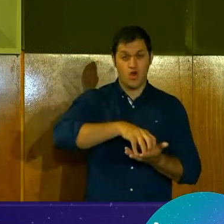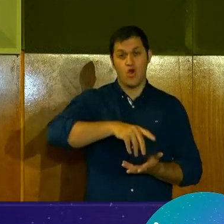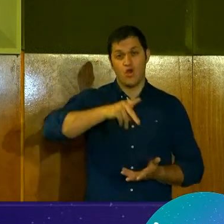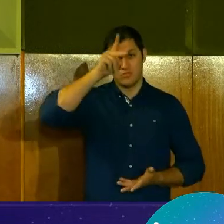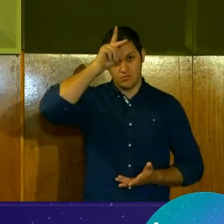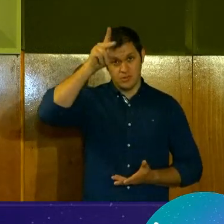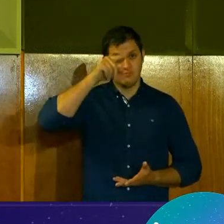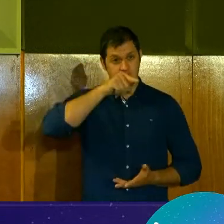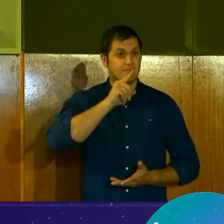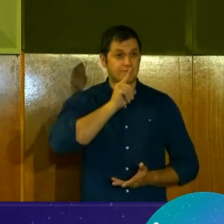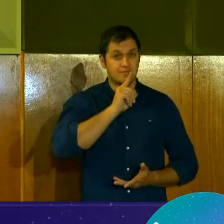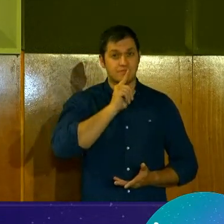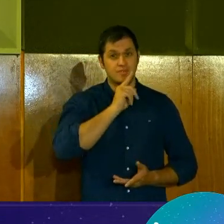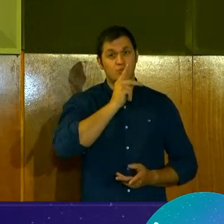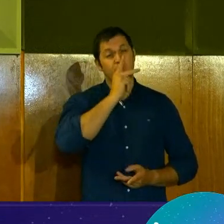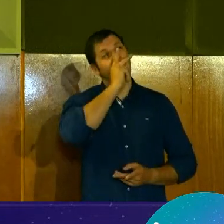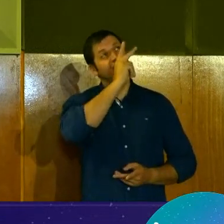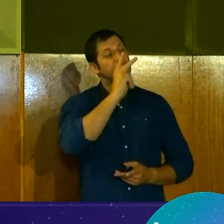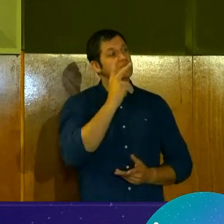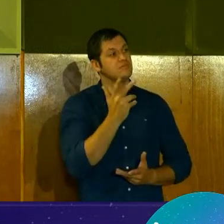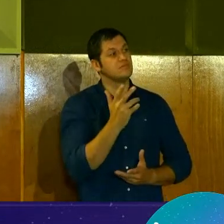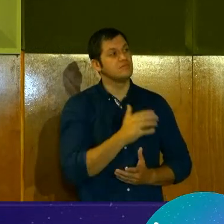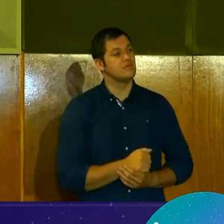cielo en explorar